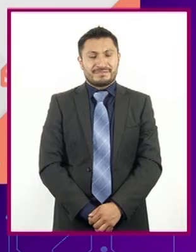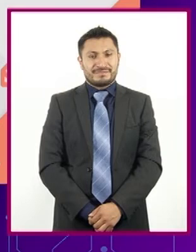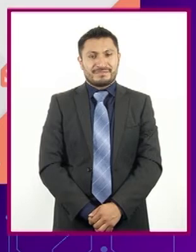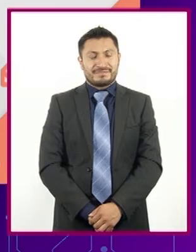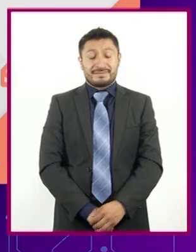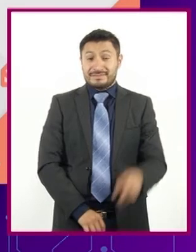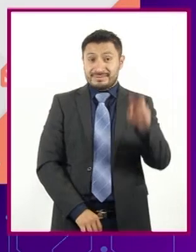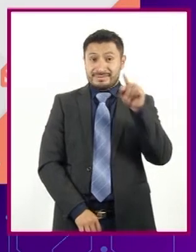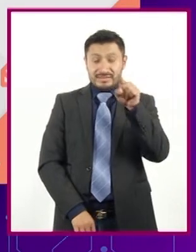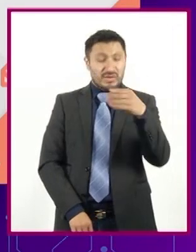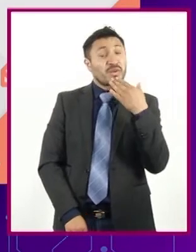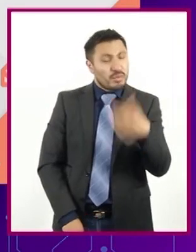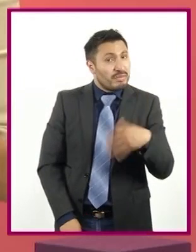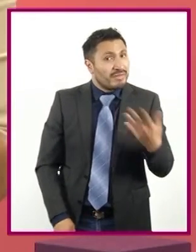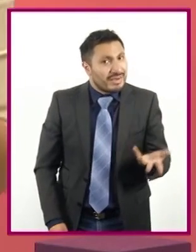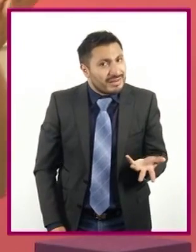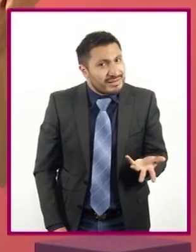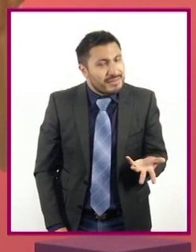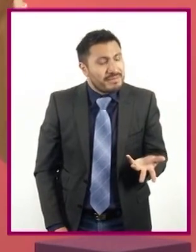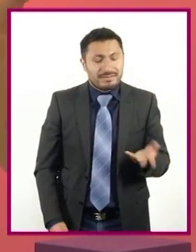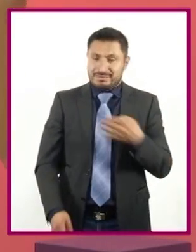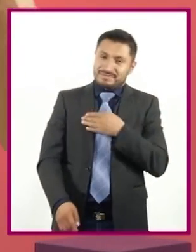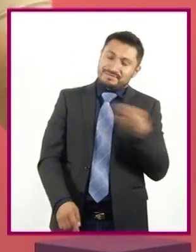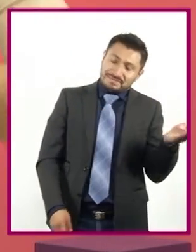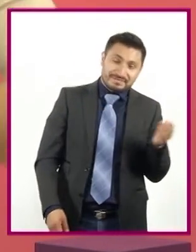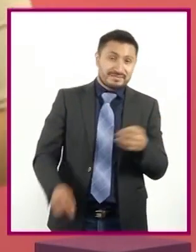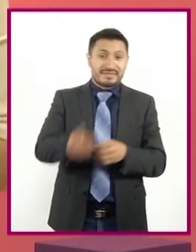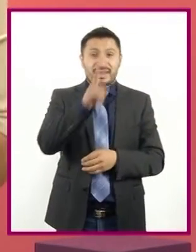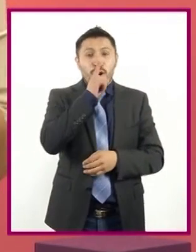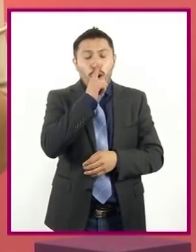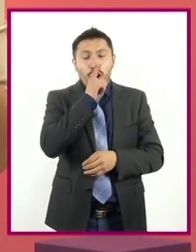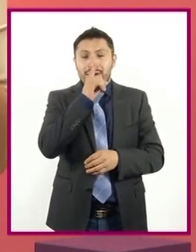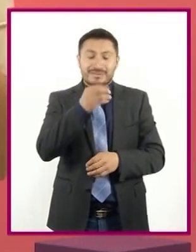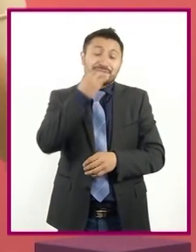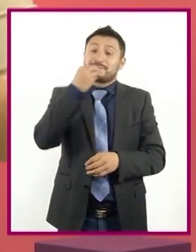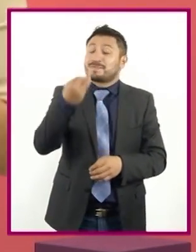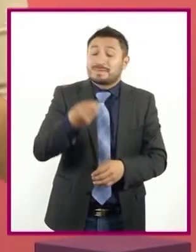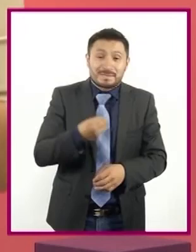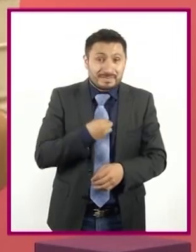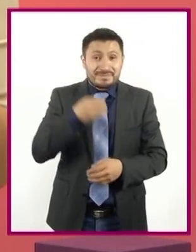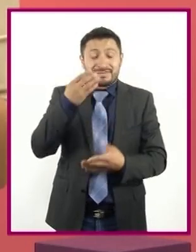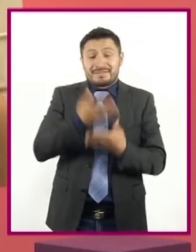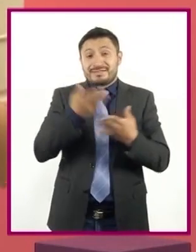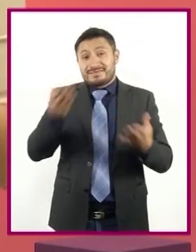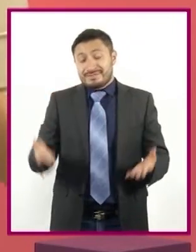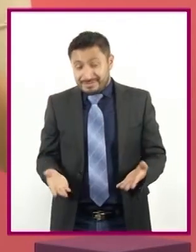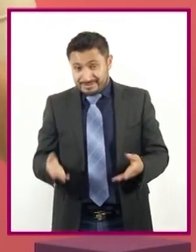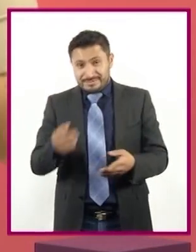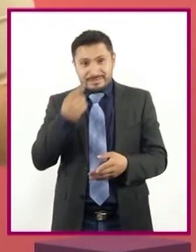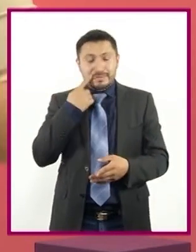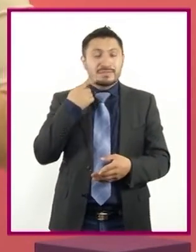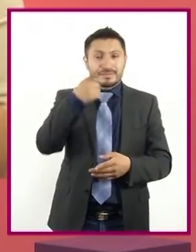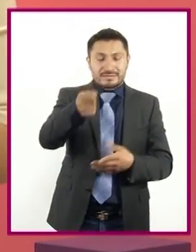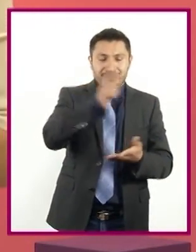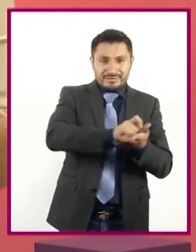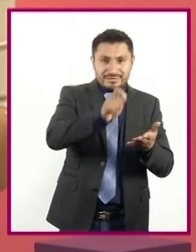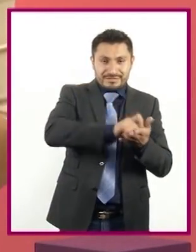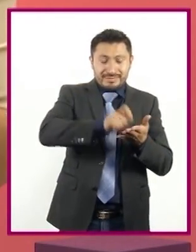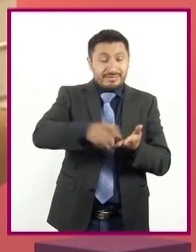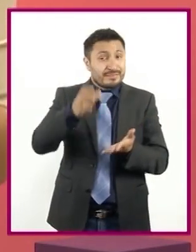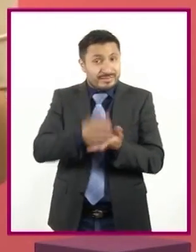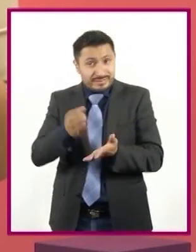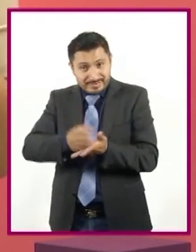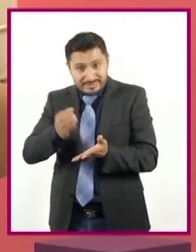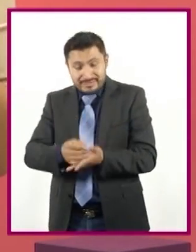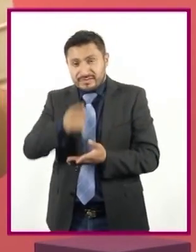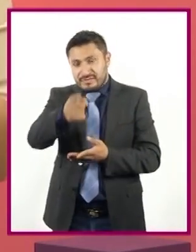¿Acertaron en sus respuestas? Bueno, el que calla otorga. Así que ahora transcriban las oraciones en su cuaderno